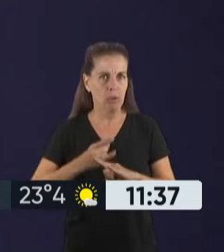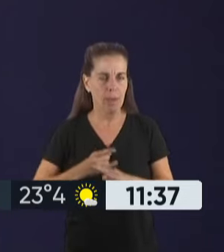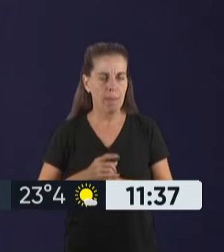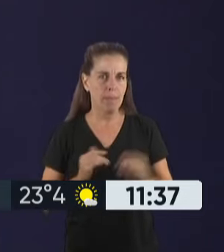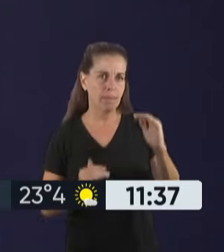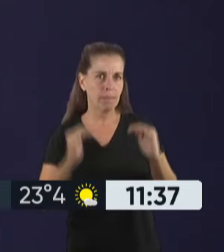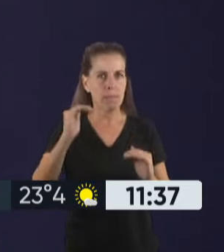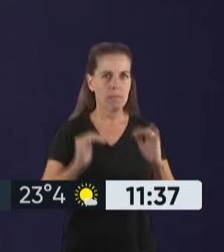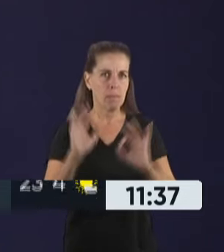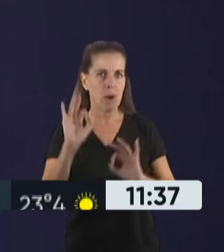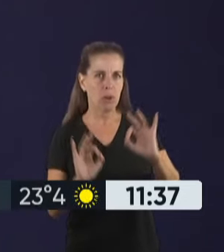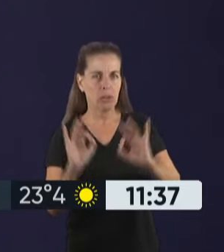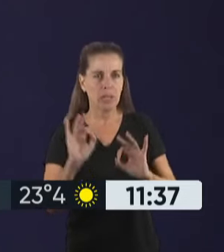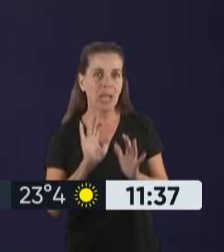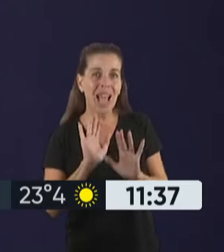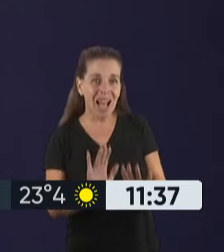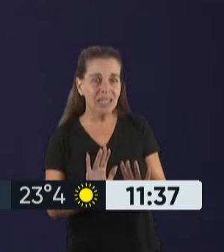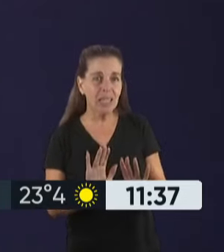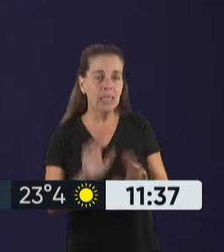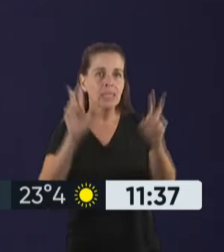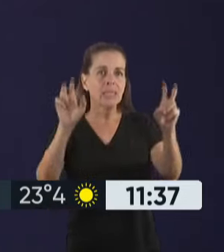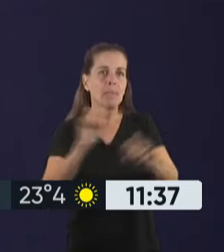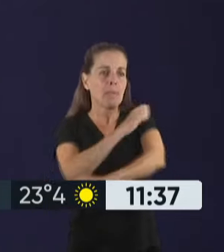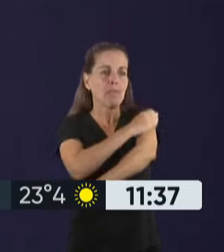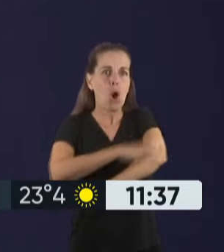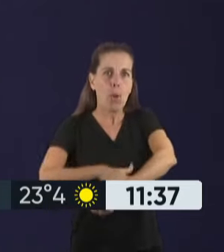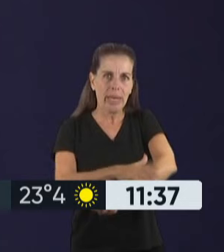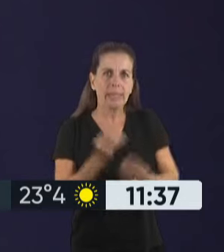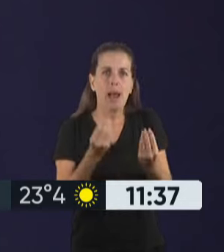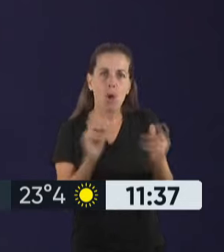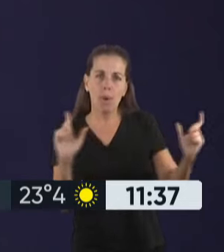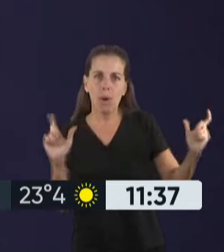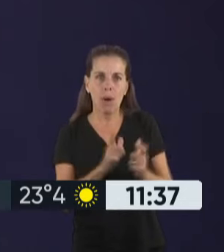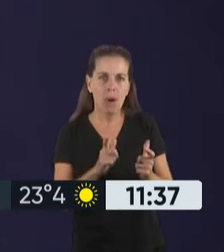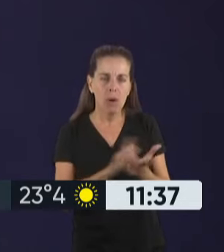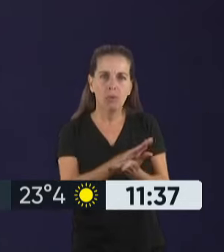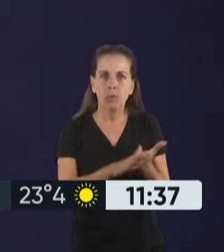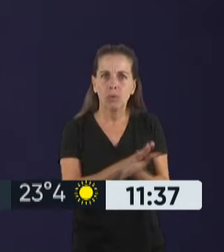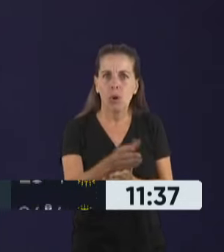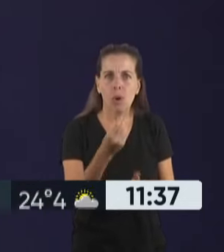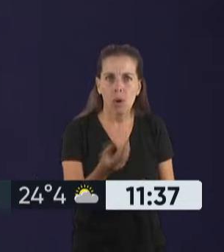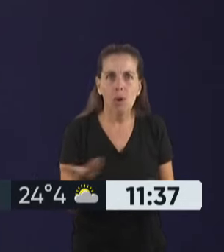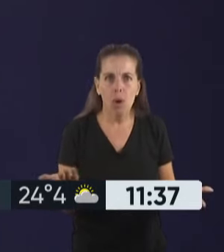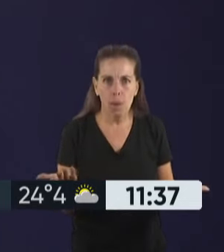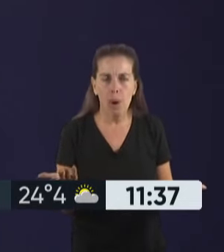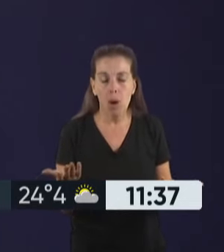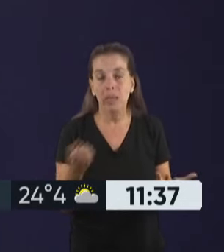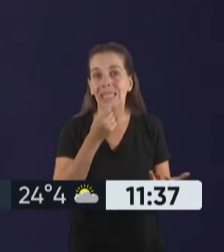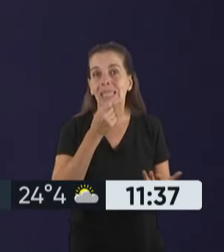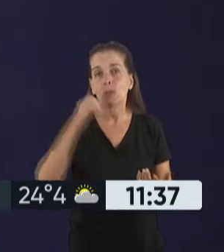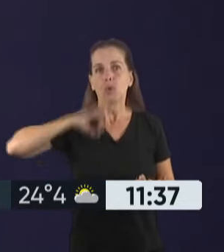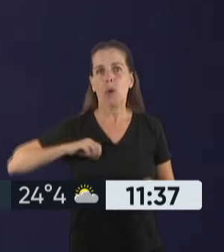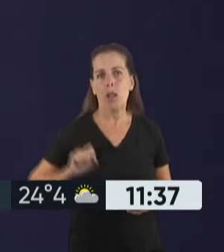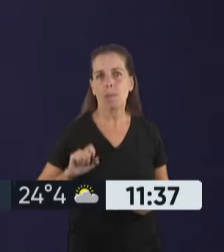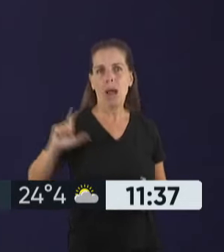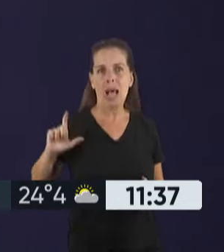no y en esta línea la pobreza se elimina con mayores ingresos